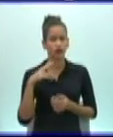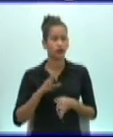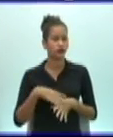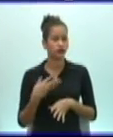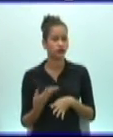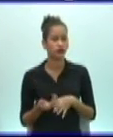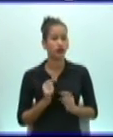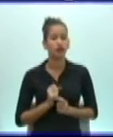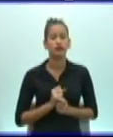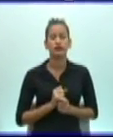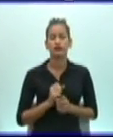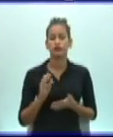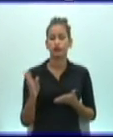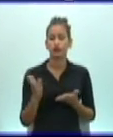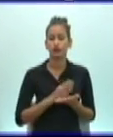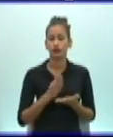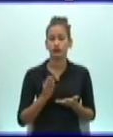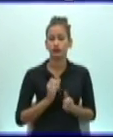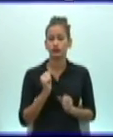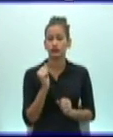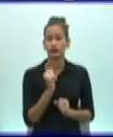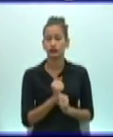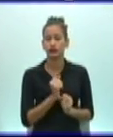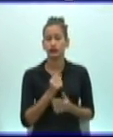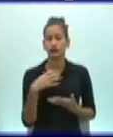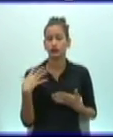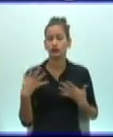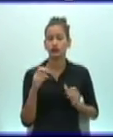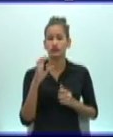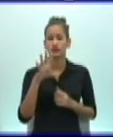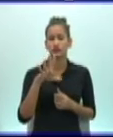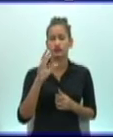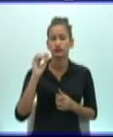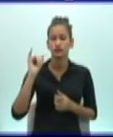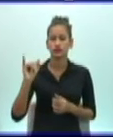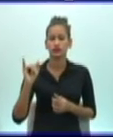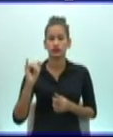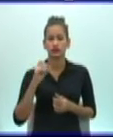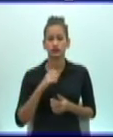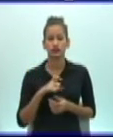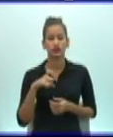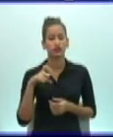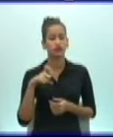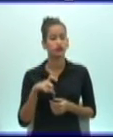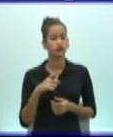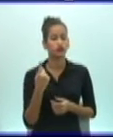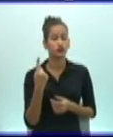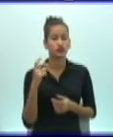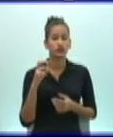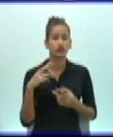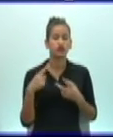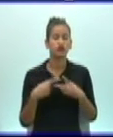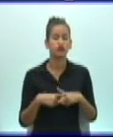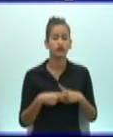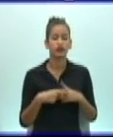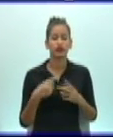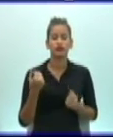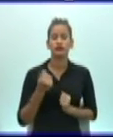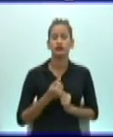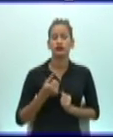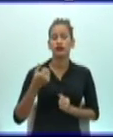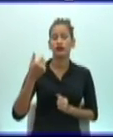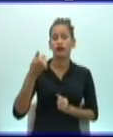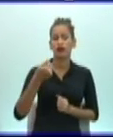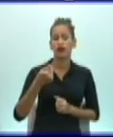cuaderno complementario los ejercicios 5 y 6 de este último. Solo resolverás los incisos A